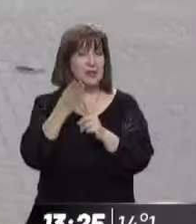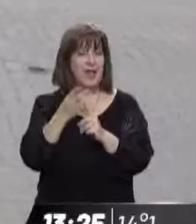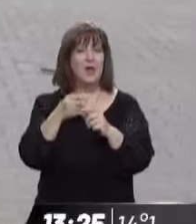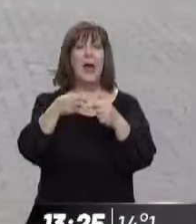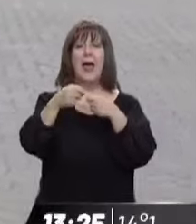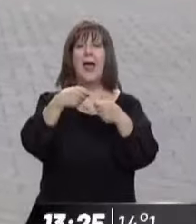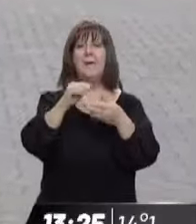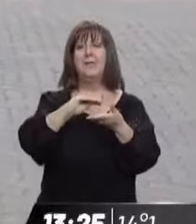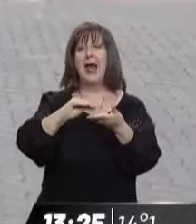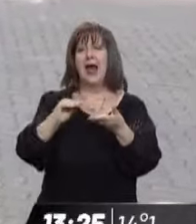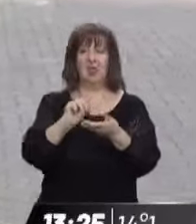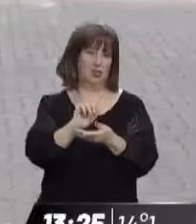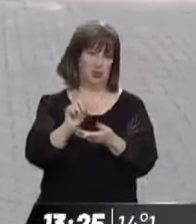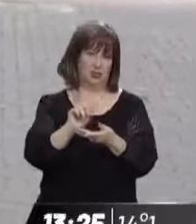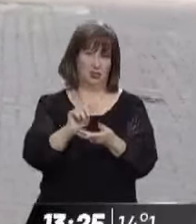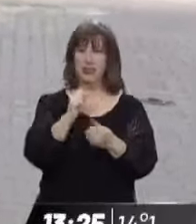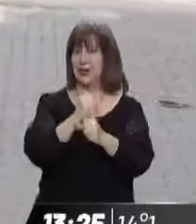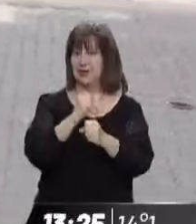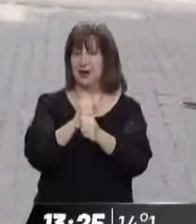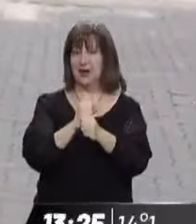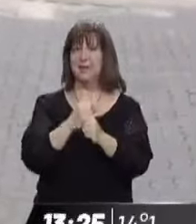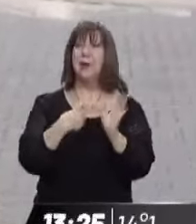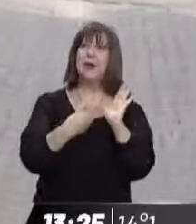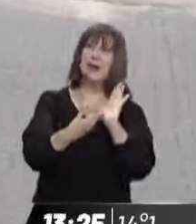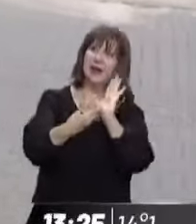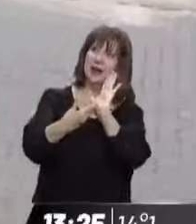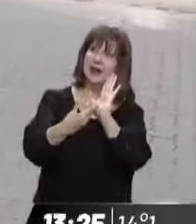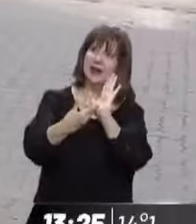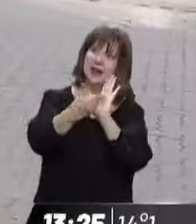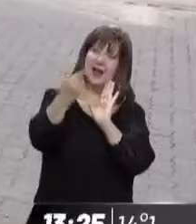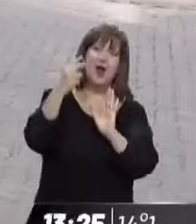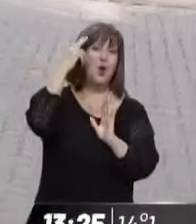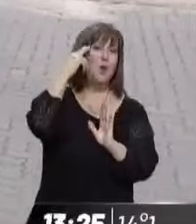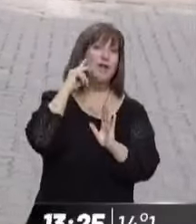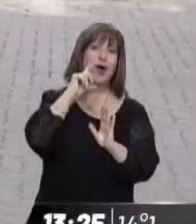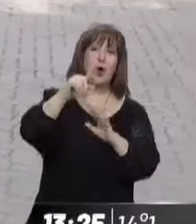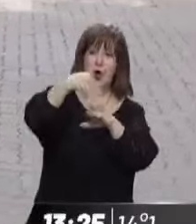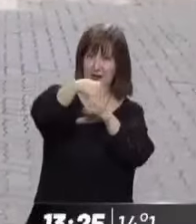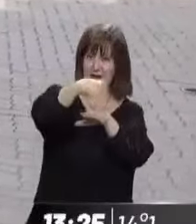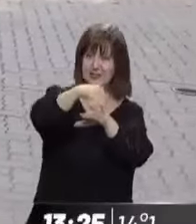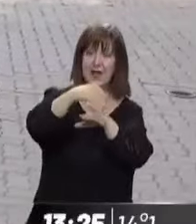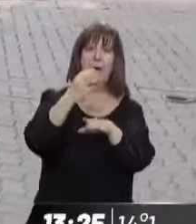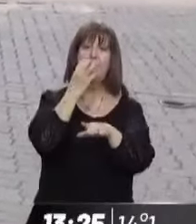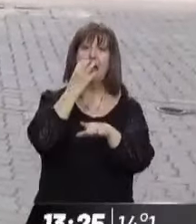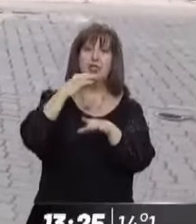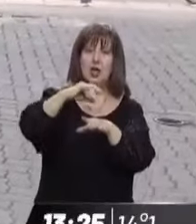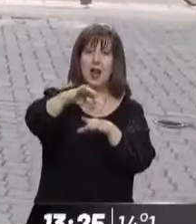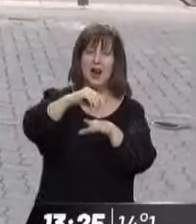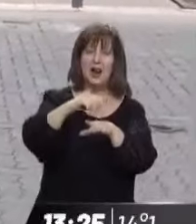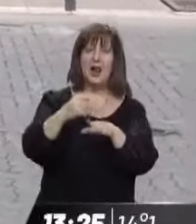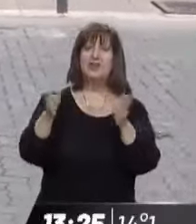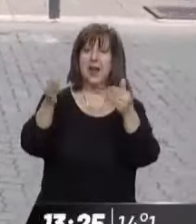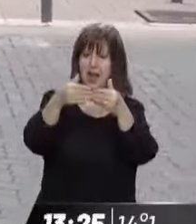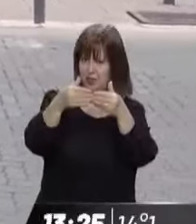93-94%. Hay movimiento y ahora se los vamos a mostrar. Ustedes pueden observar, por ejemplo, estamos el 9 de julio, les decía, y peatonal, que todos los comercios